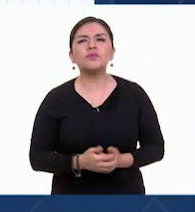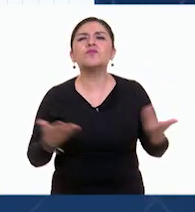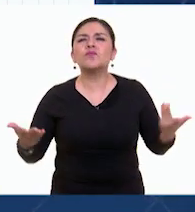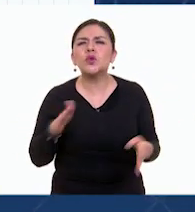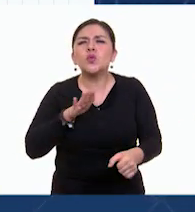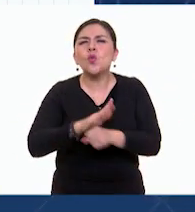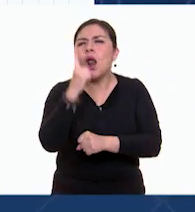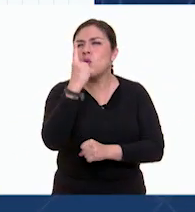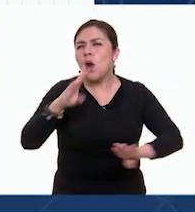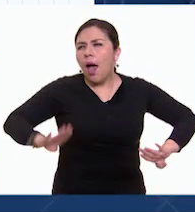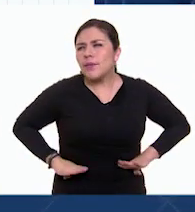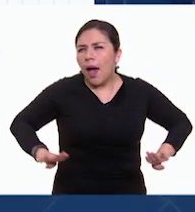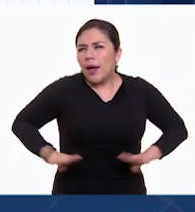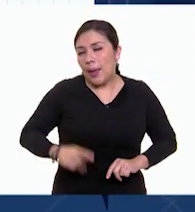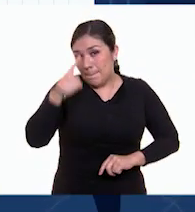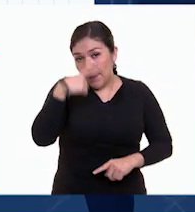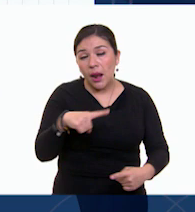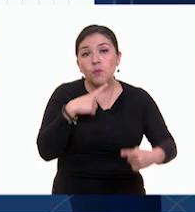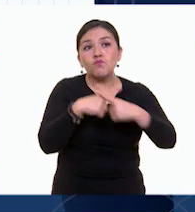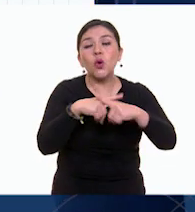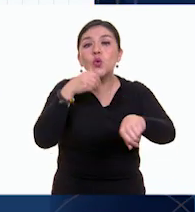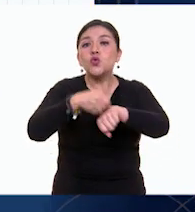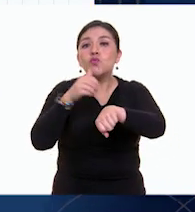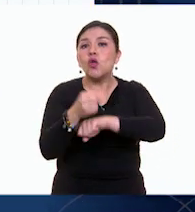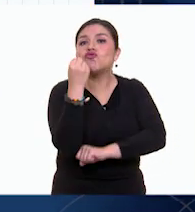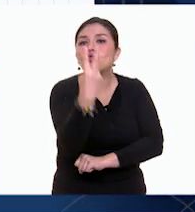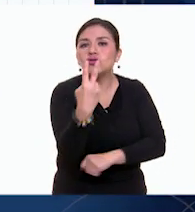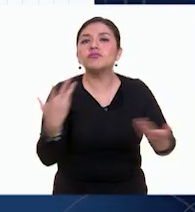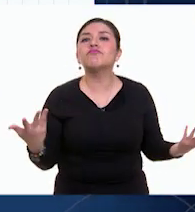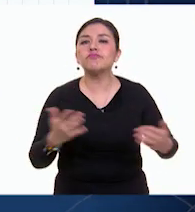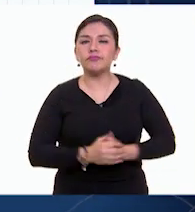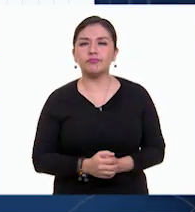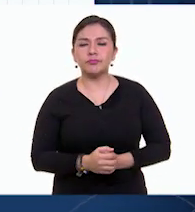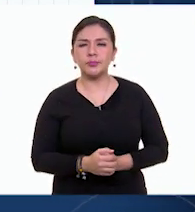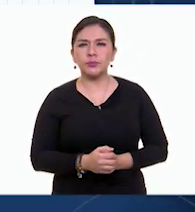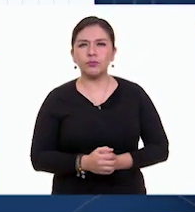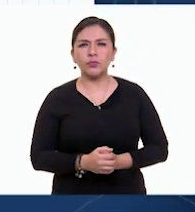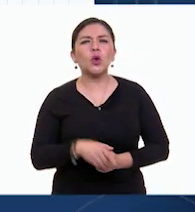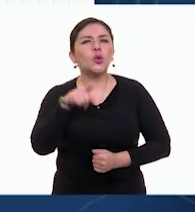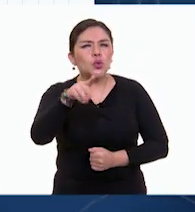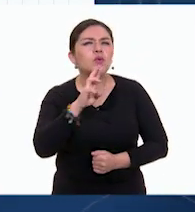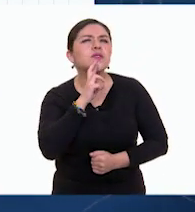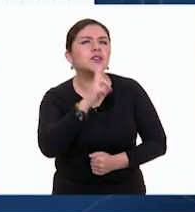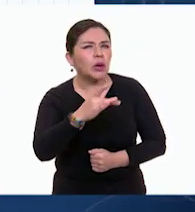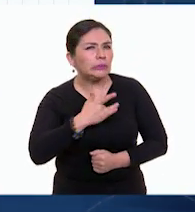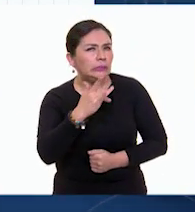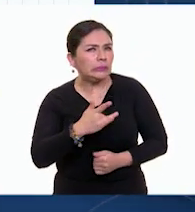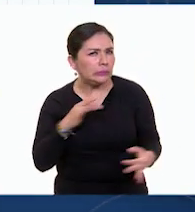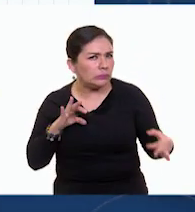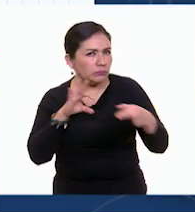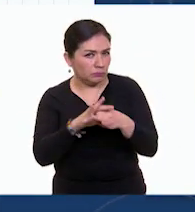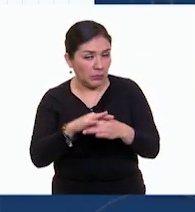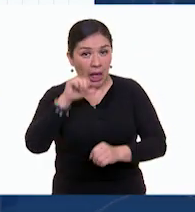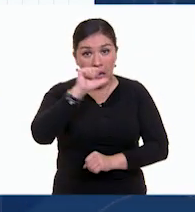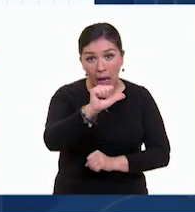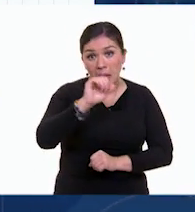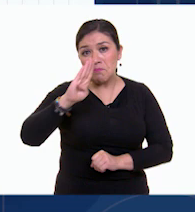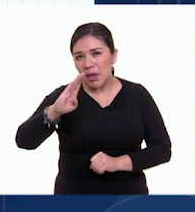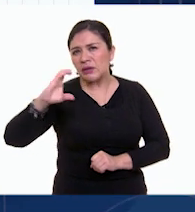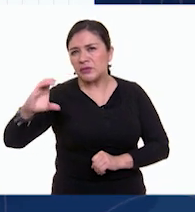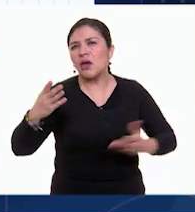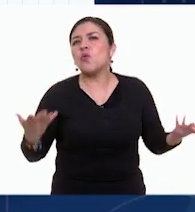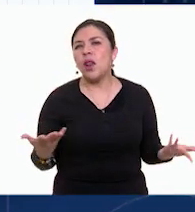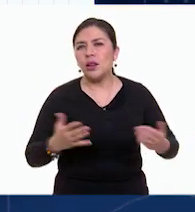una de las características de los múltiplos de 2? ¿Con cuál respuesta se relaciona? ¿A, B o